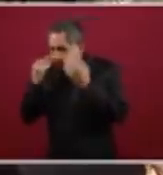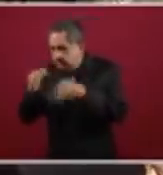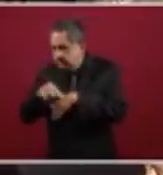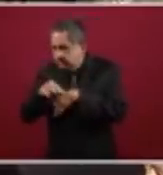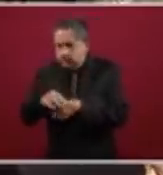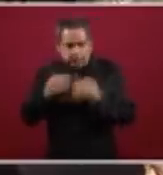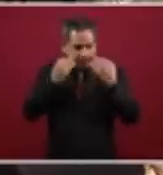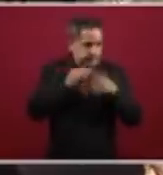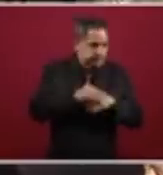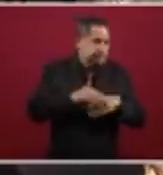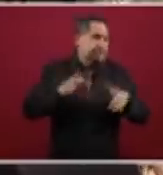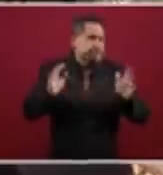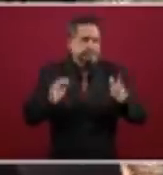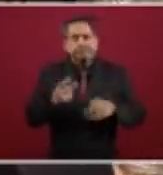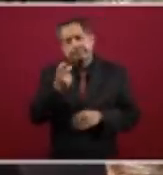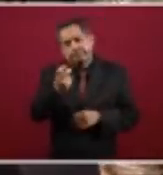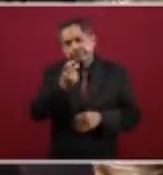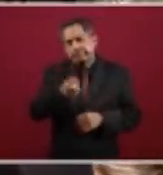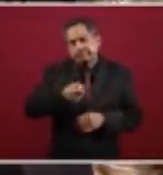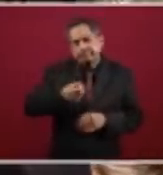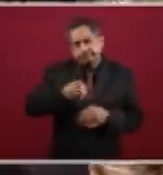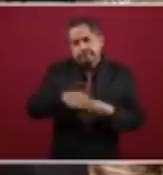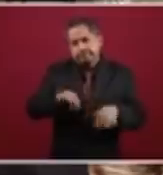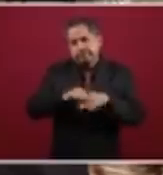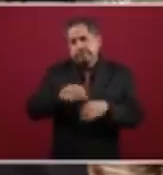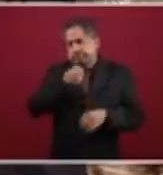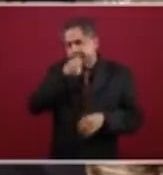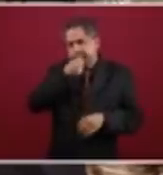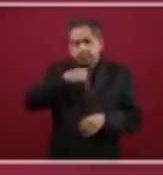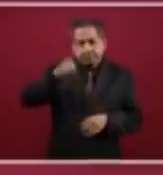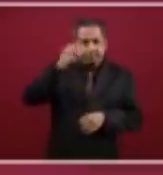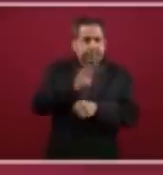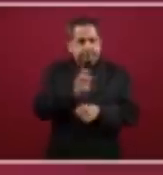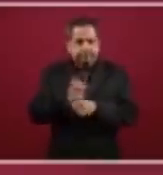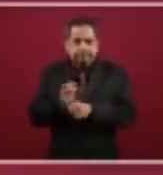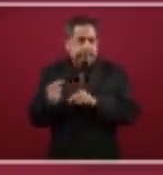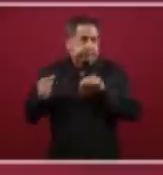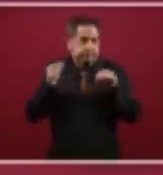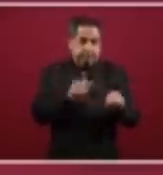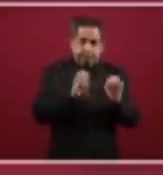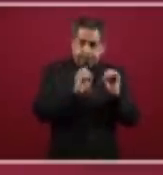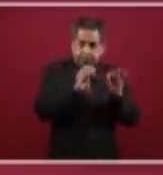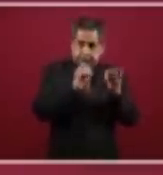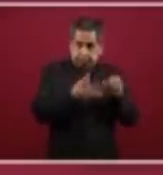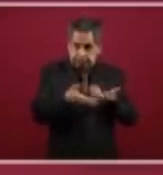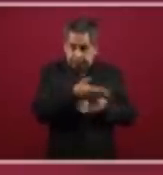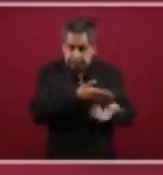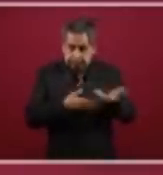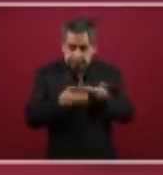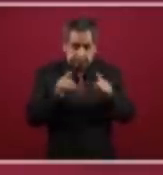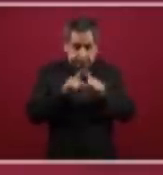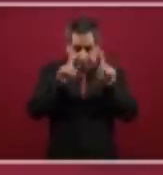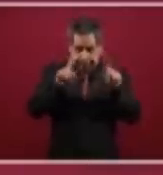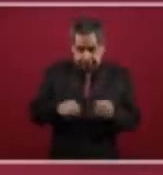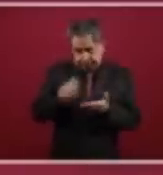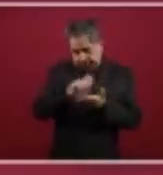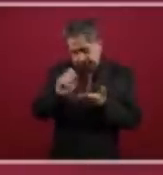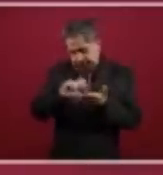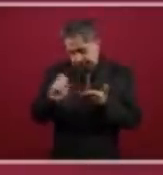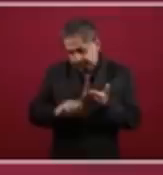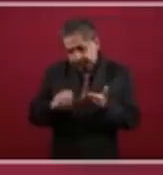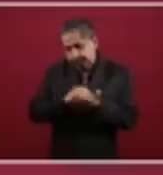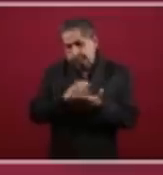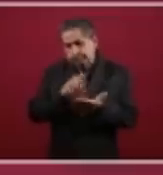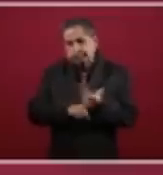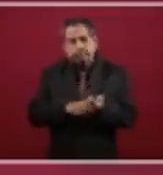eso, invitamos a los adultos mayores que acudan a estos centros integradores y con su formato de bienestar y